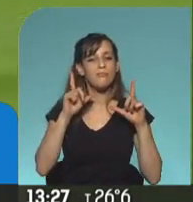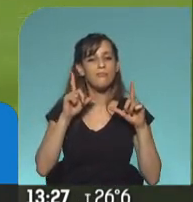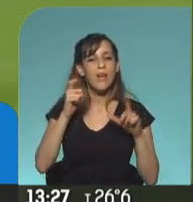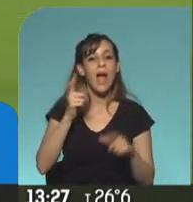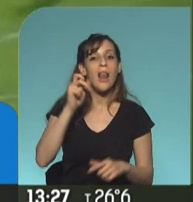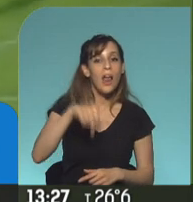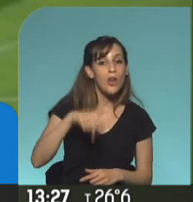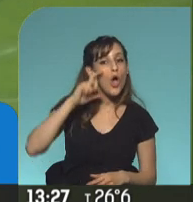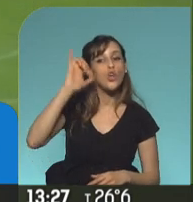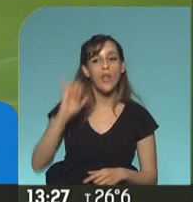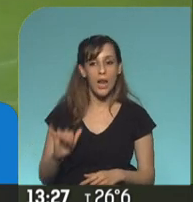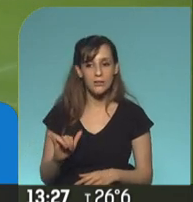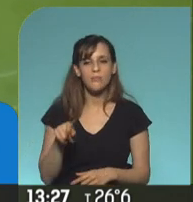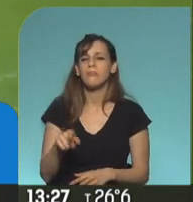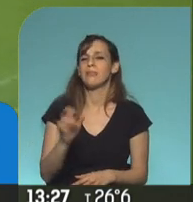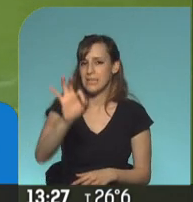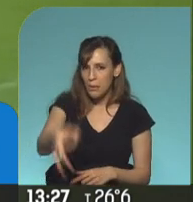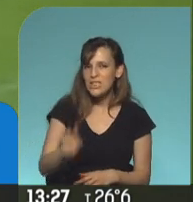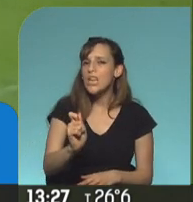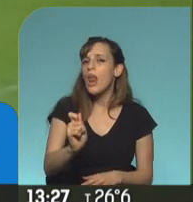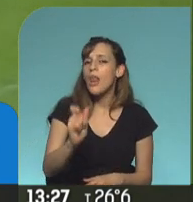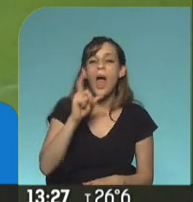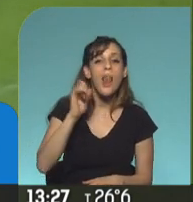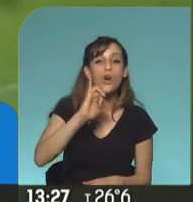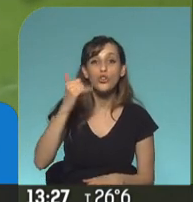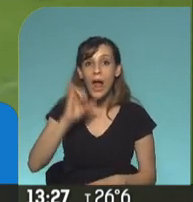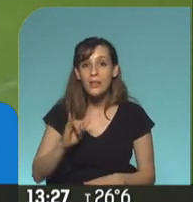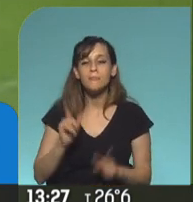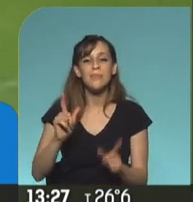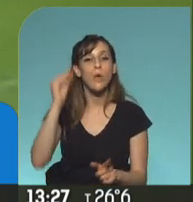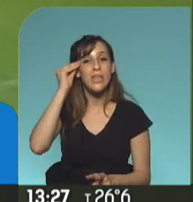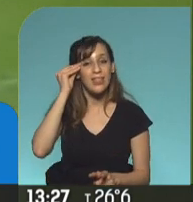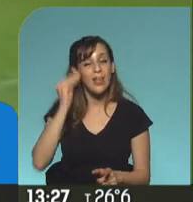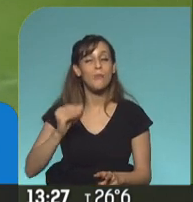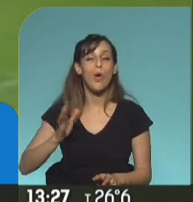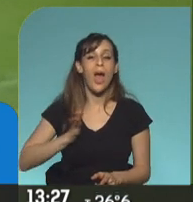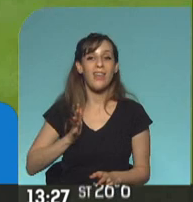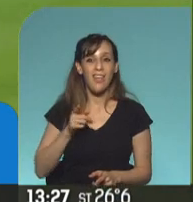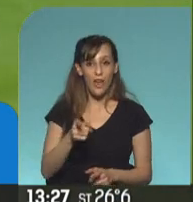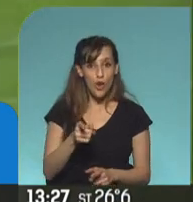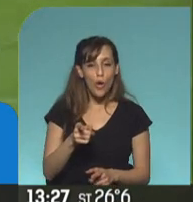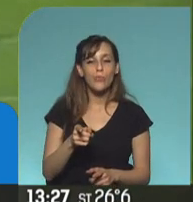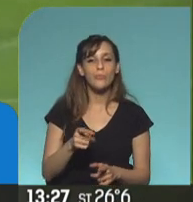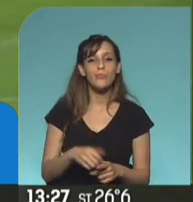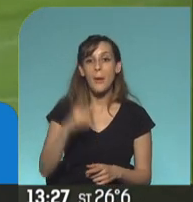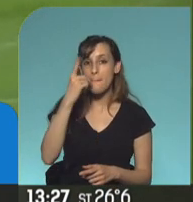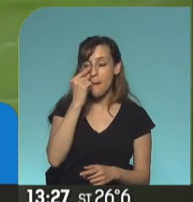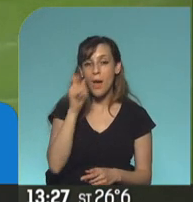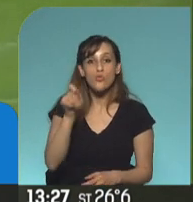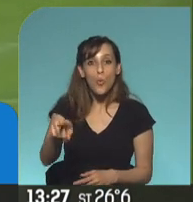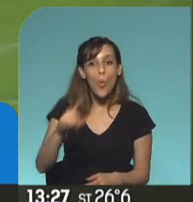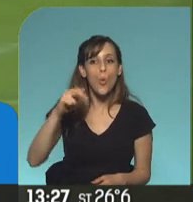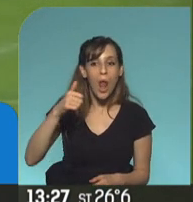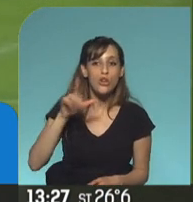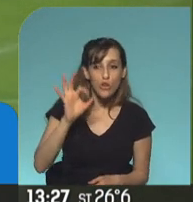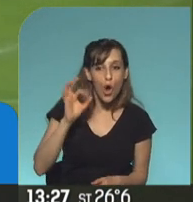Alan González. ¿Sabes quién es Alan González? El arquero de San Telmo, que es el hijo del reconocido y famoso Nacho González.